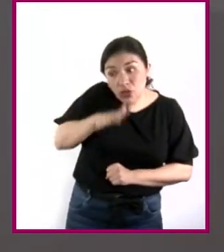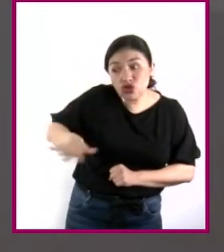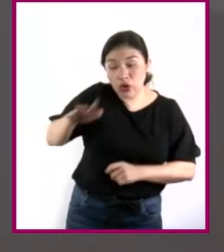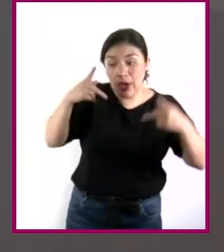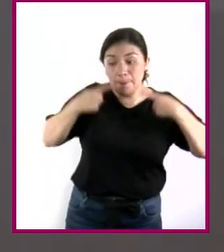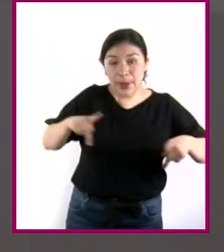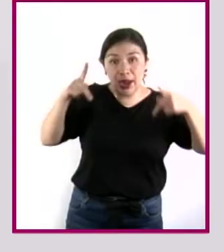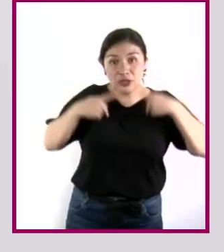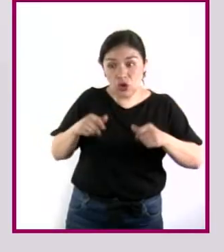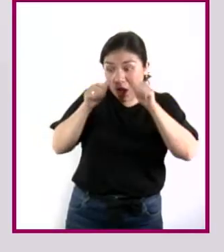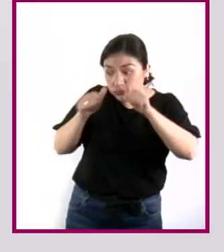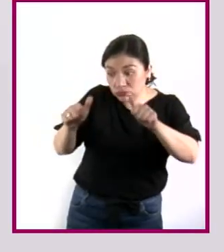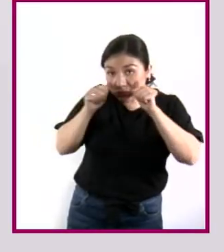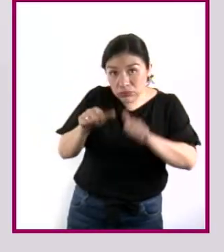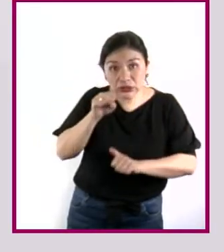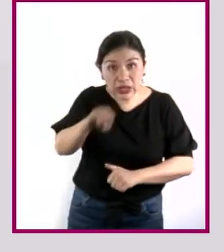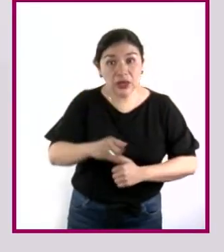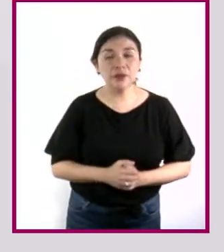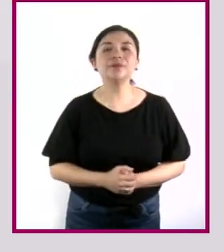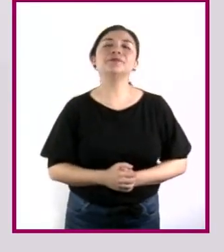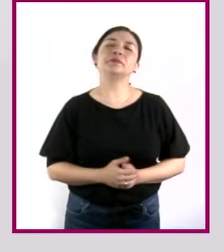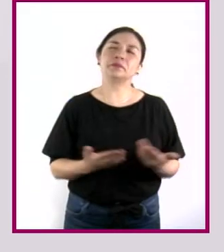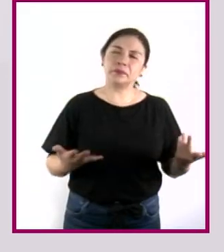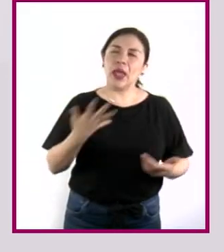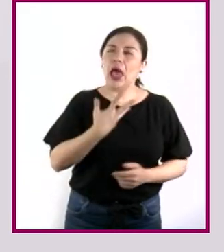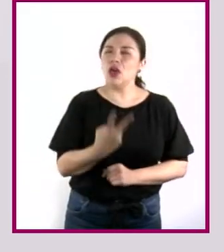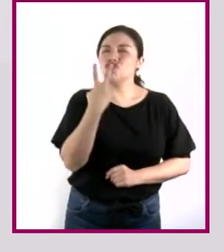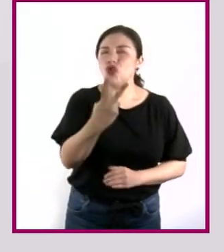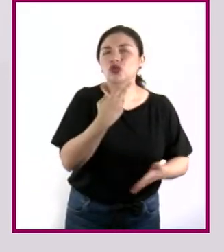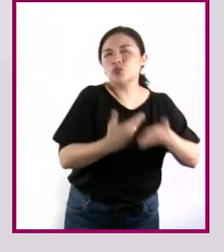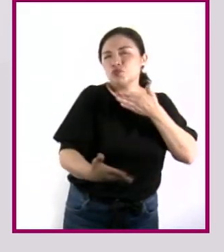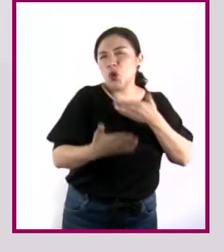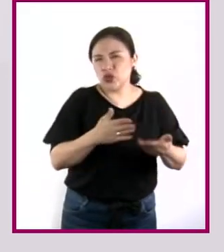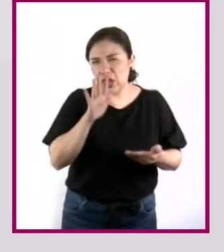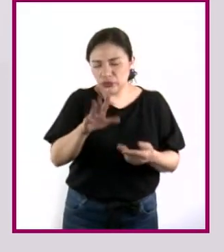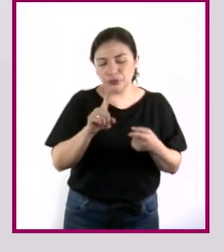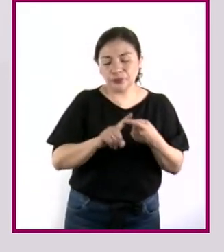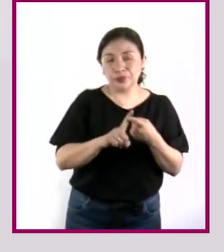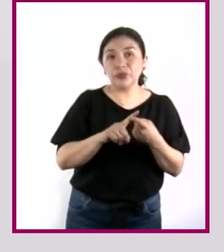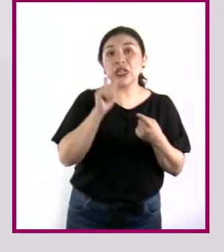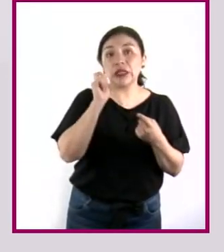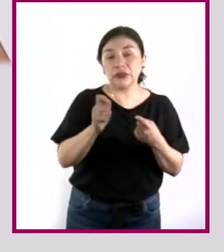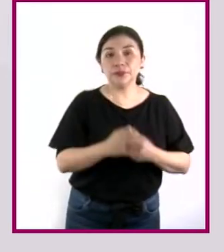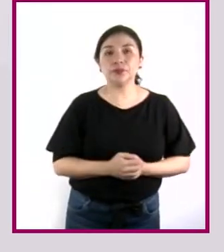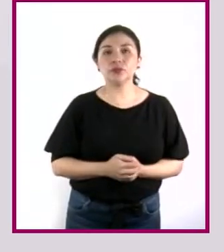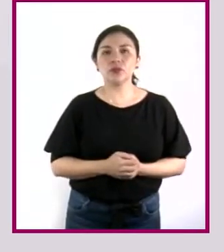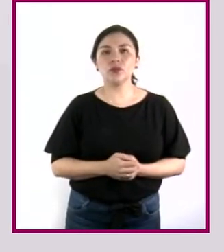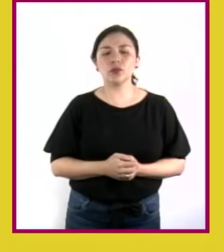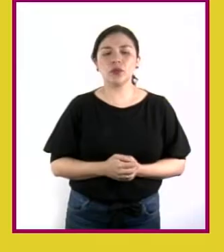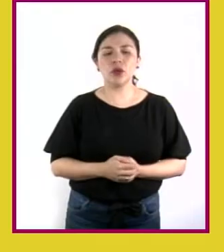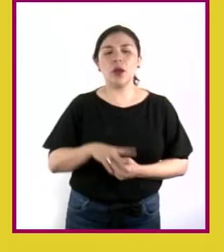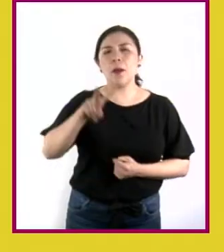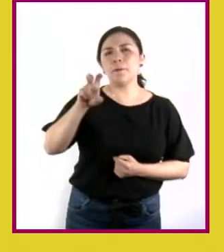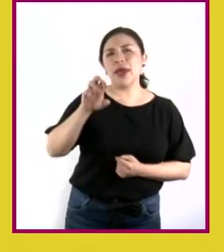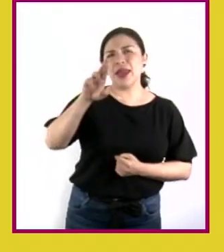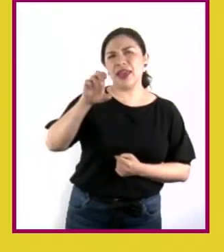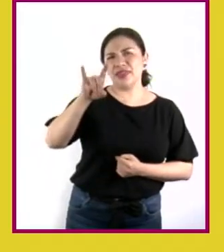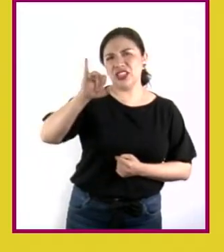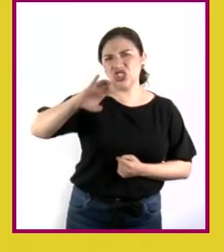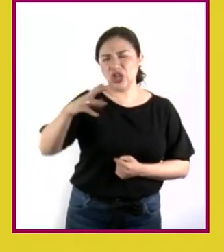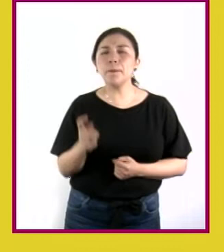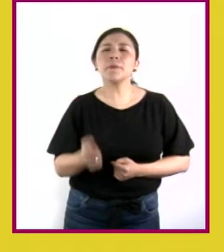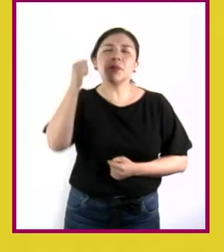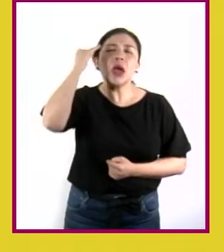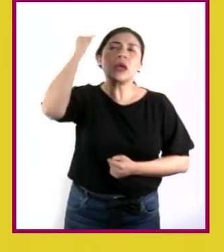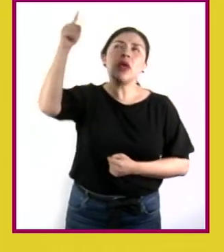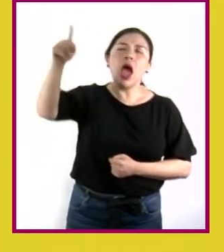que las implanta? Se puede decir que hay dos modelos básicamente. Uno, el modelo Beveridge, surgido en Europa